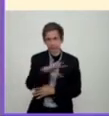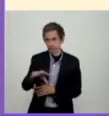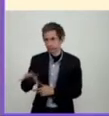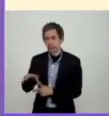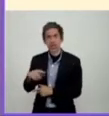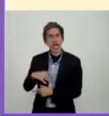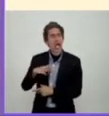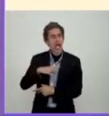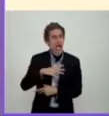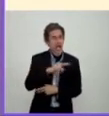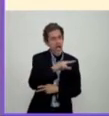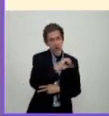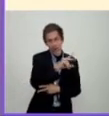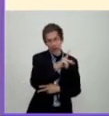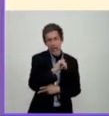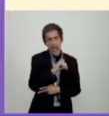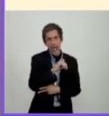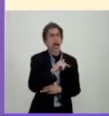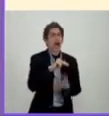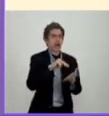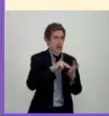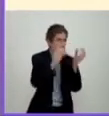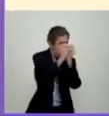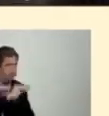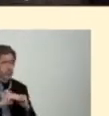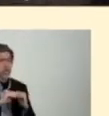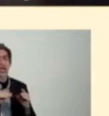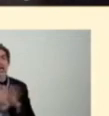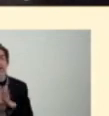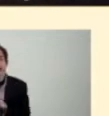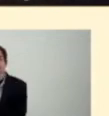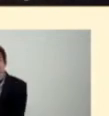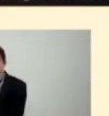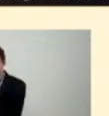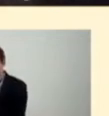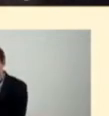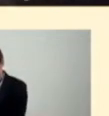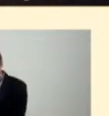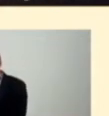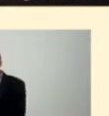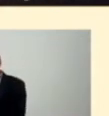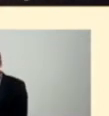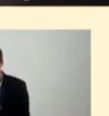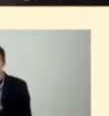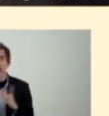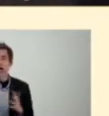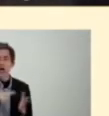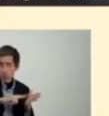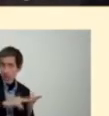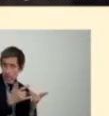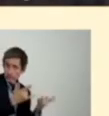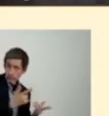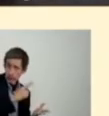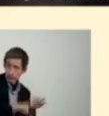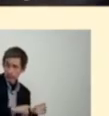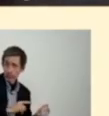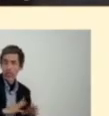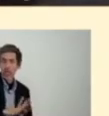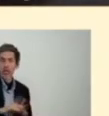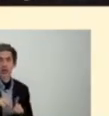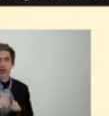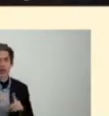hay novela negra, novela de espías, novela de aventuras, novela filosófica, novela histórica, mezcla de novela